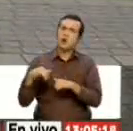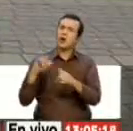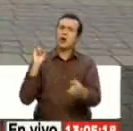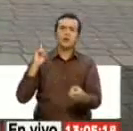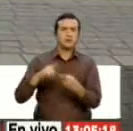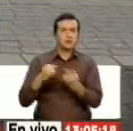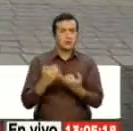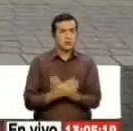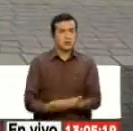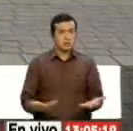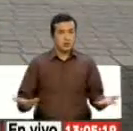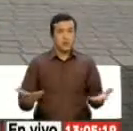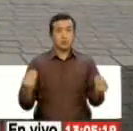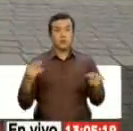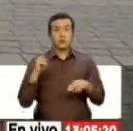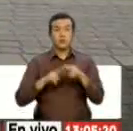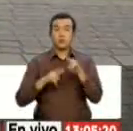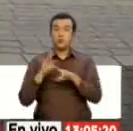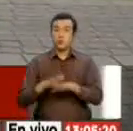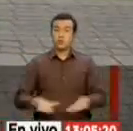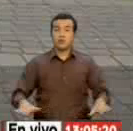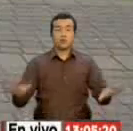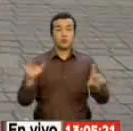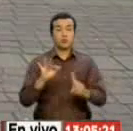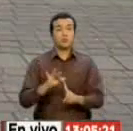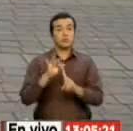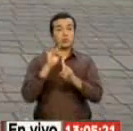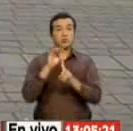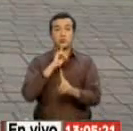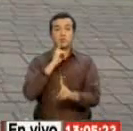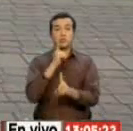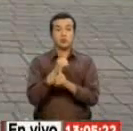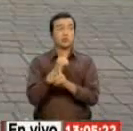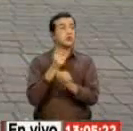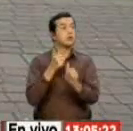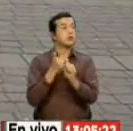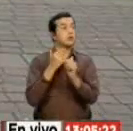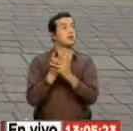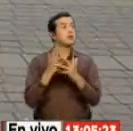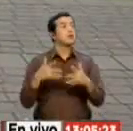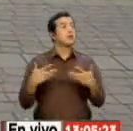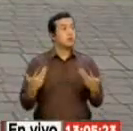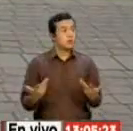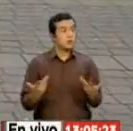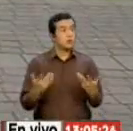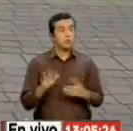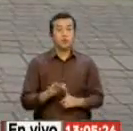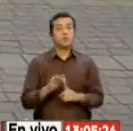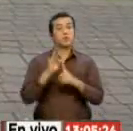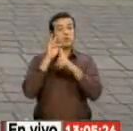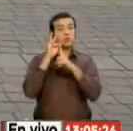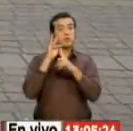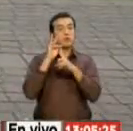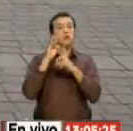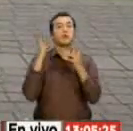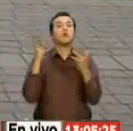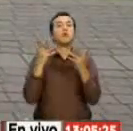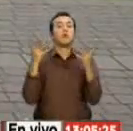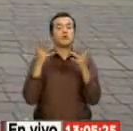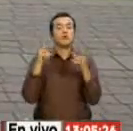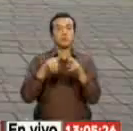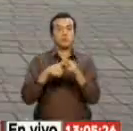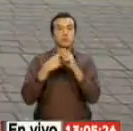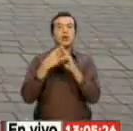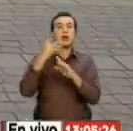Alameda está rodeado por algunas edificaciones de valor histórico para la ciudad, pero a pocos pasos de aquí se encuentra uno en especial que guarda relación con los